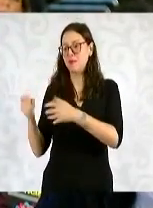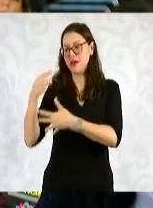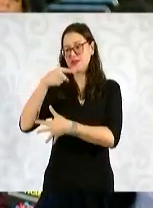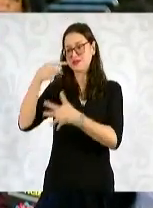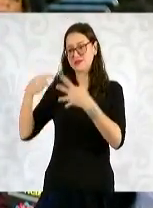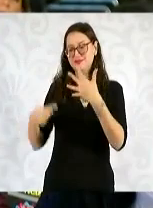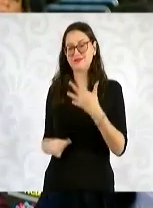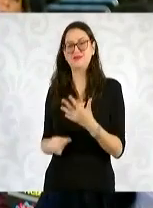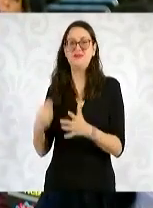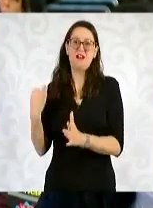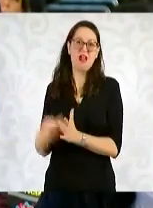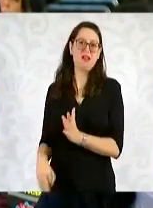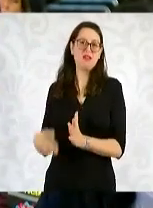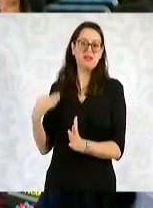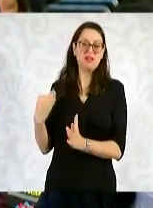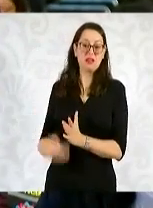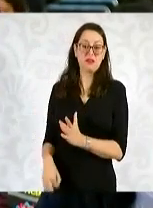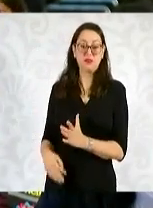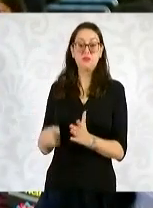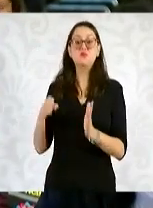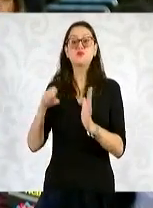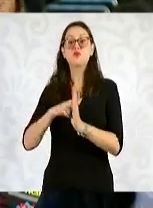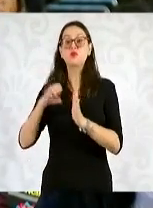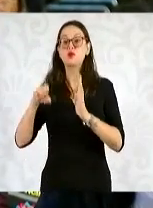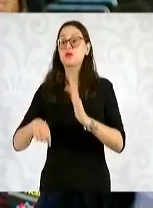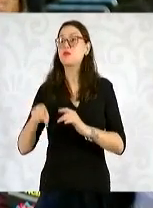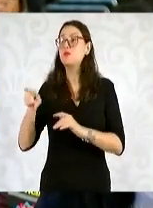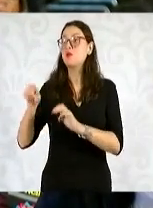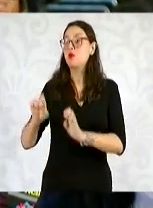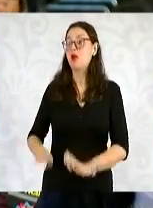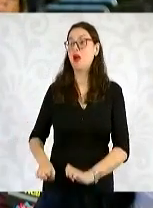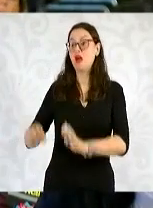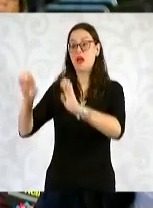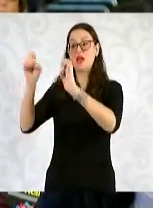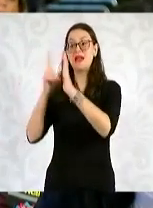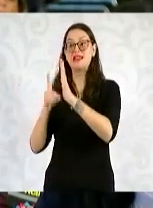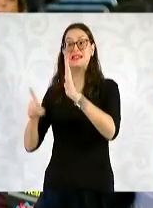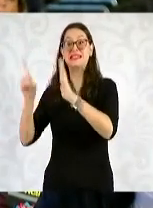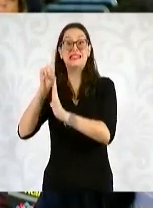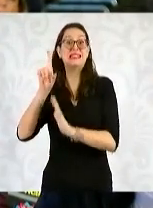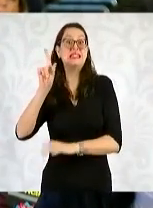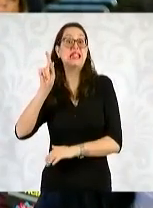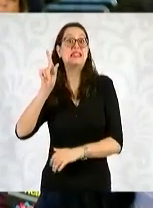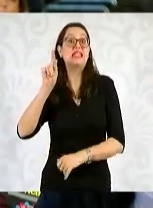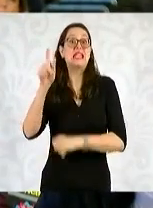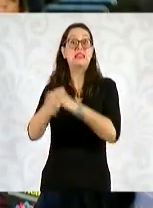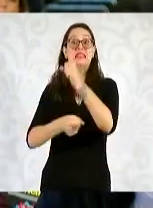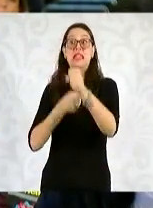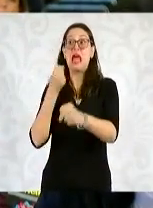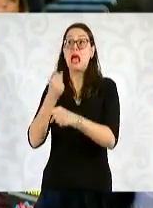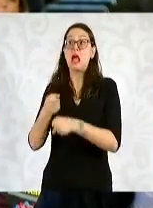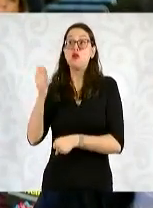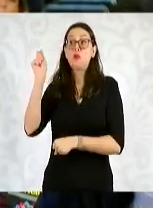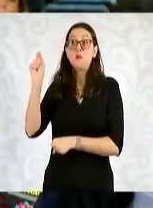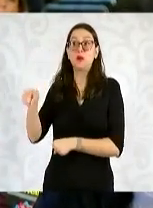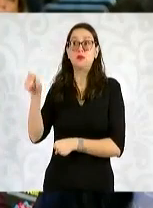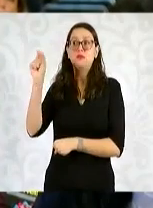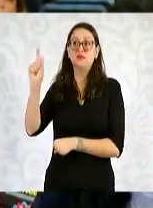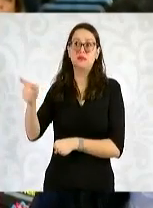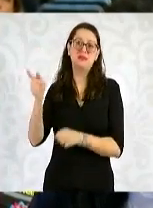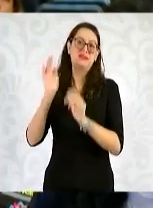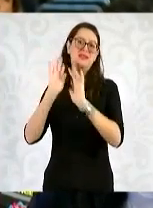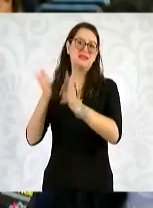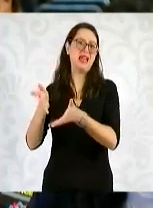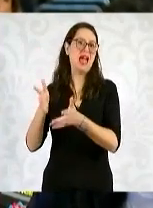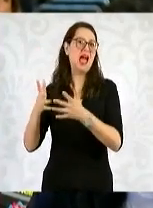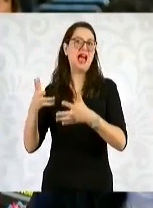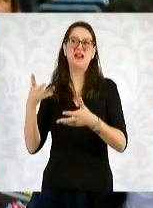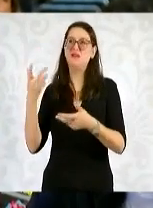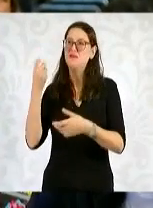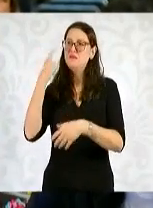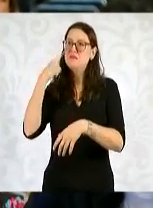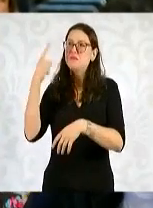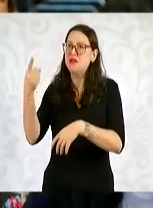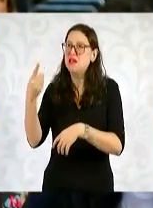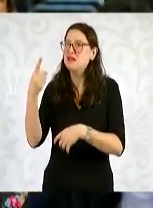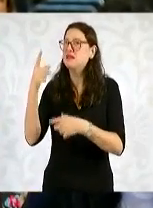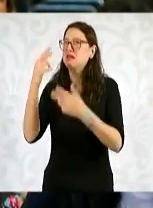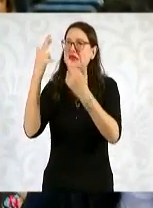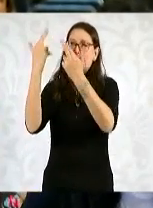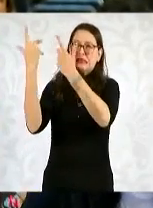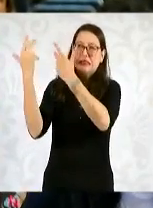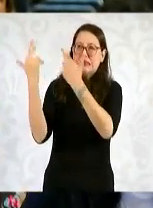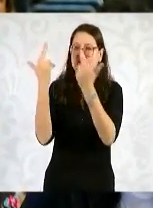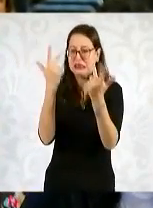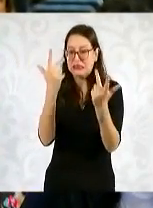70 años de estar ahí y la infraestructura realmente se está carcomiendo. Lo que es la parte